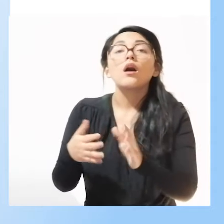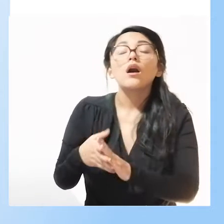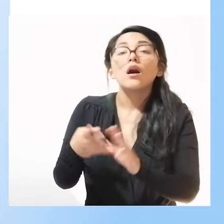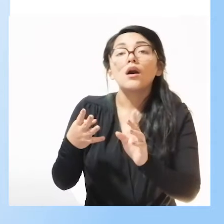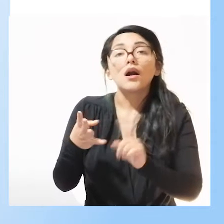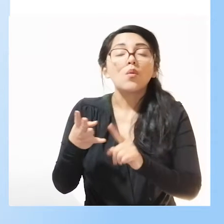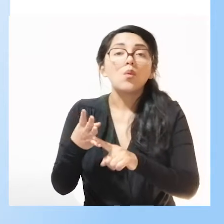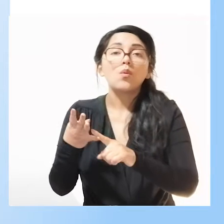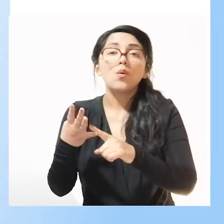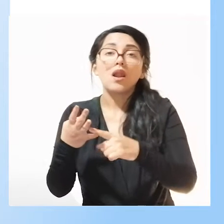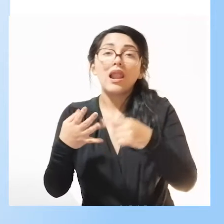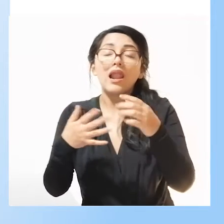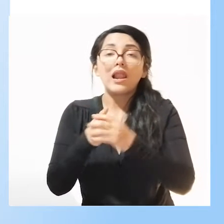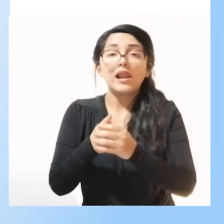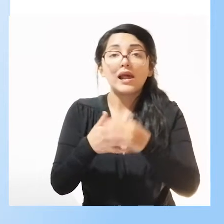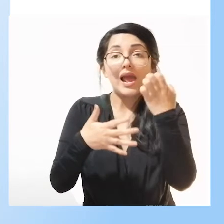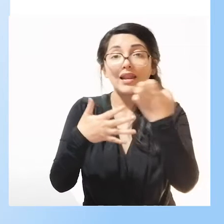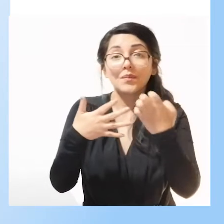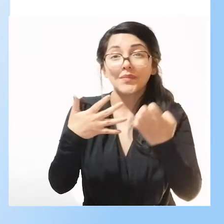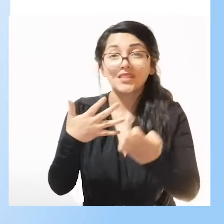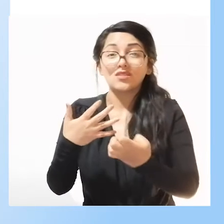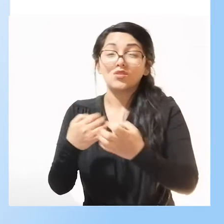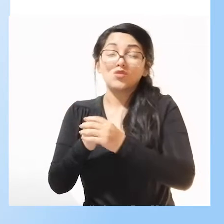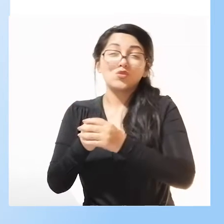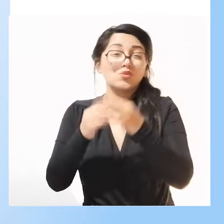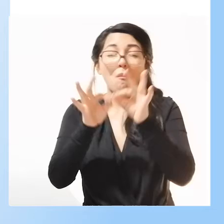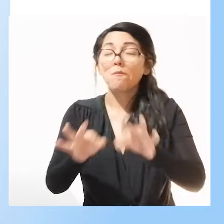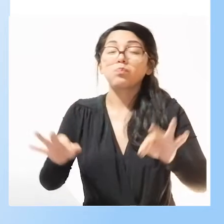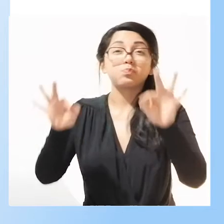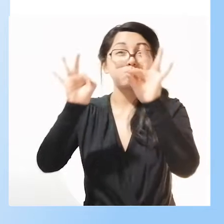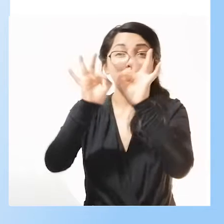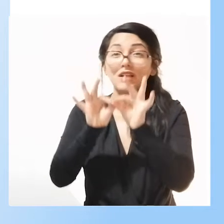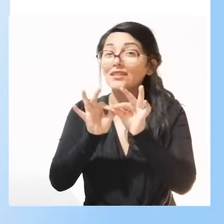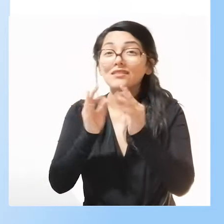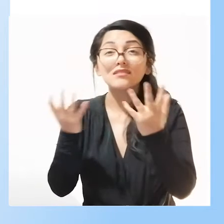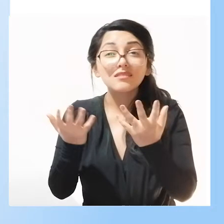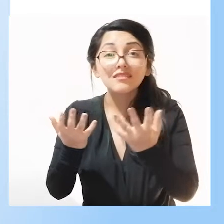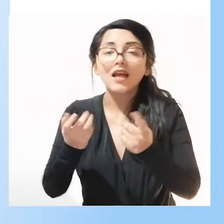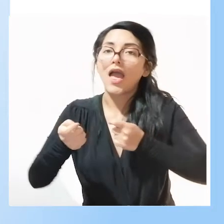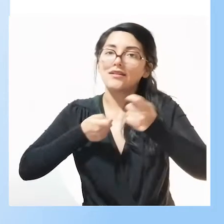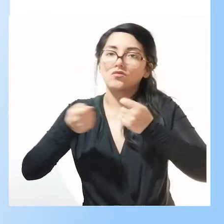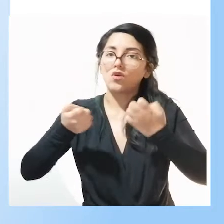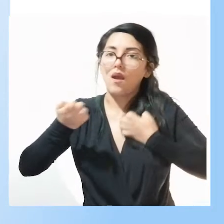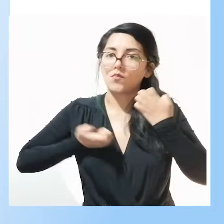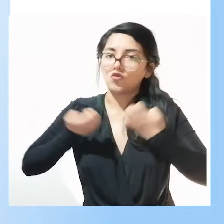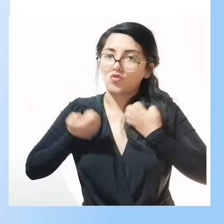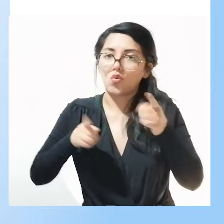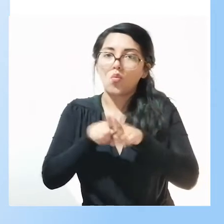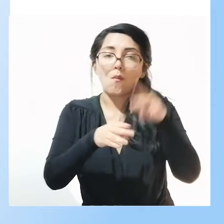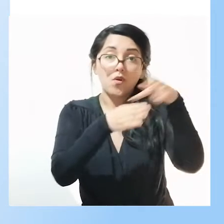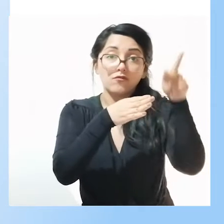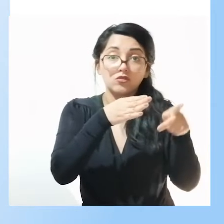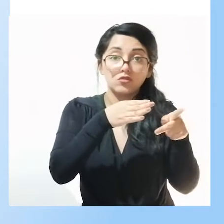elemento que en situación de enfermedad o de hospitalización es fundamental, que es la gestión y educación emocional, tanto del profesional como de